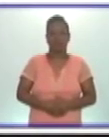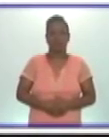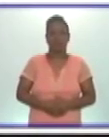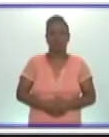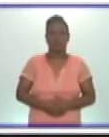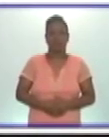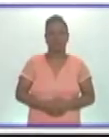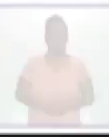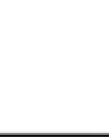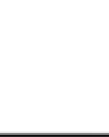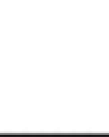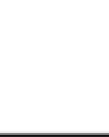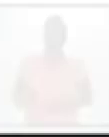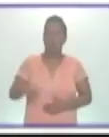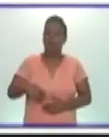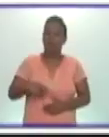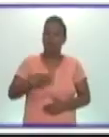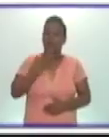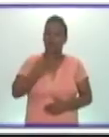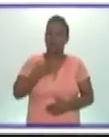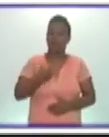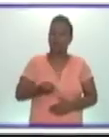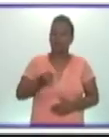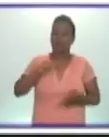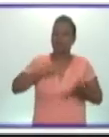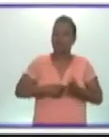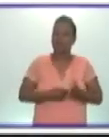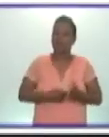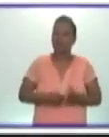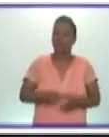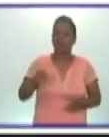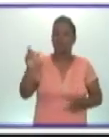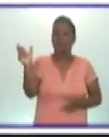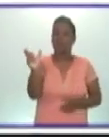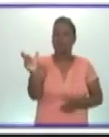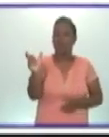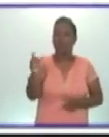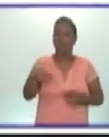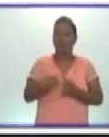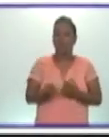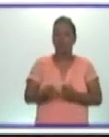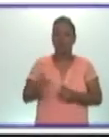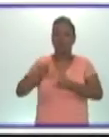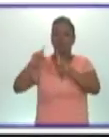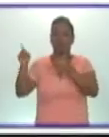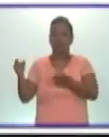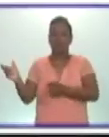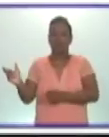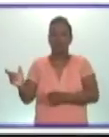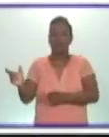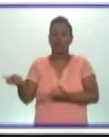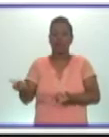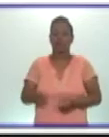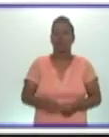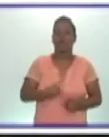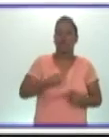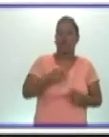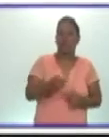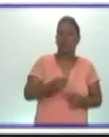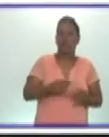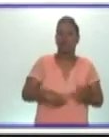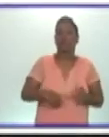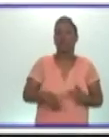Vamos a ver cómo se multiplica un monomio por un polinomio. Para ello, vamos a usar la